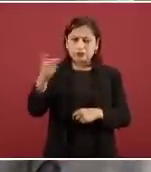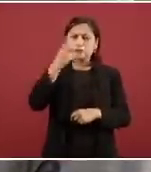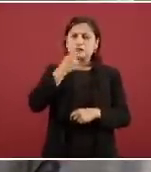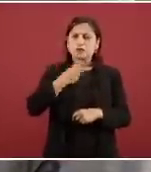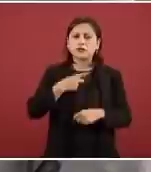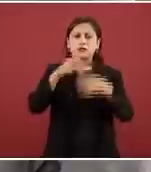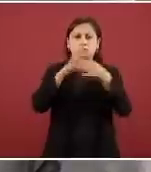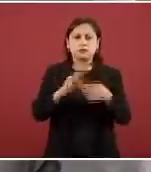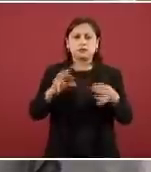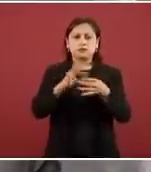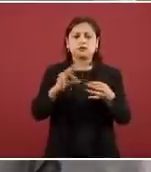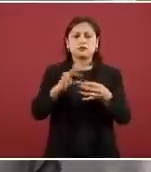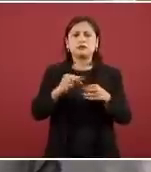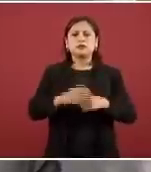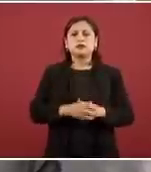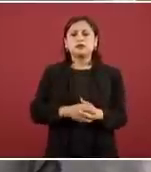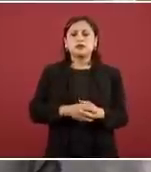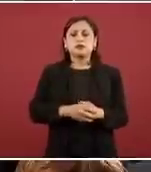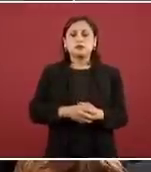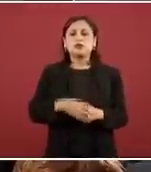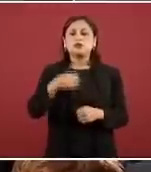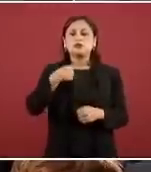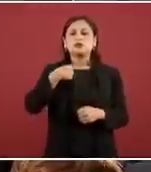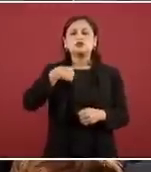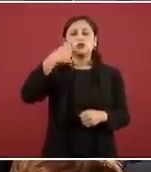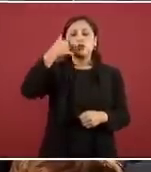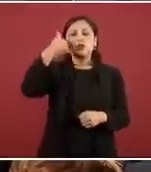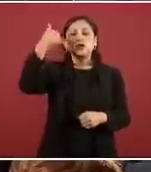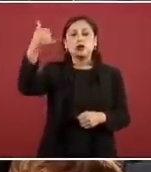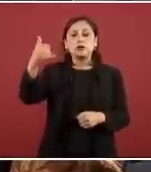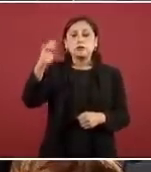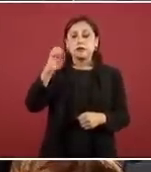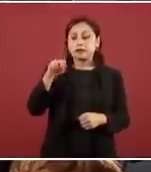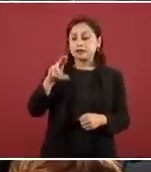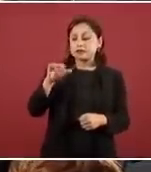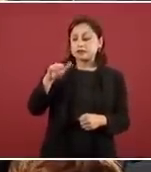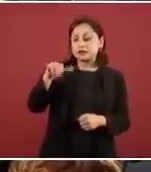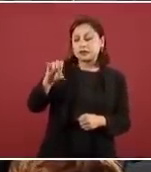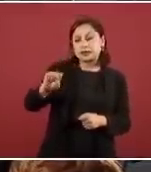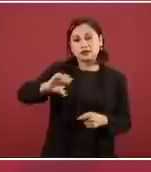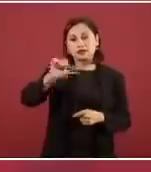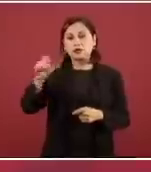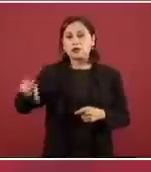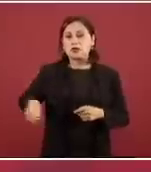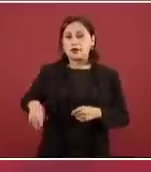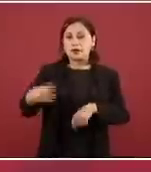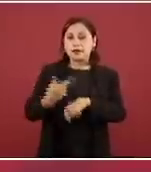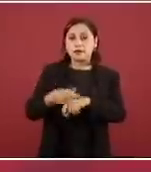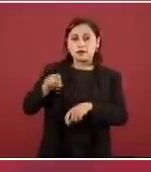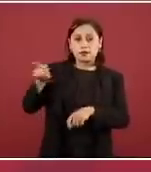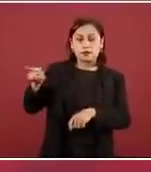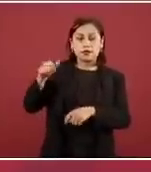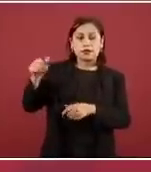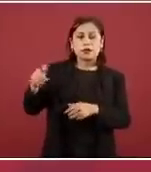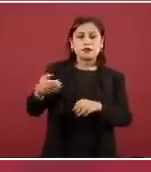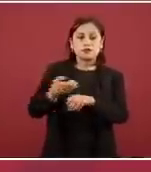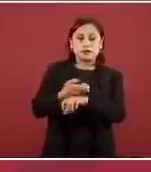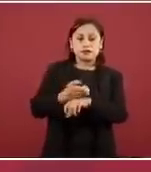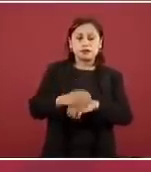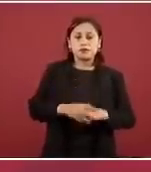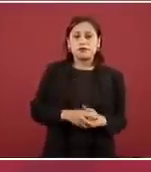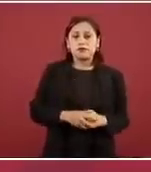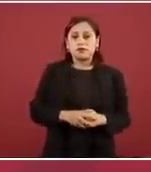fue en mayo. Sí, la última yo hablé con Alejandro Encinas y con el gobernador para que